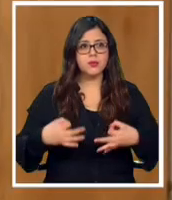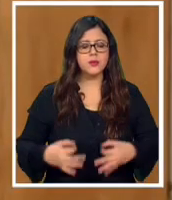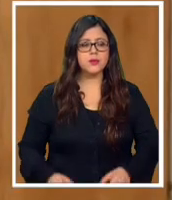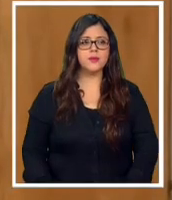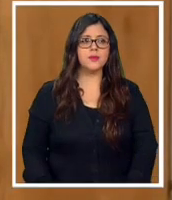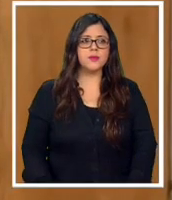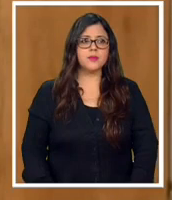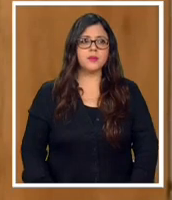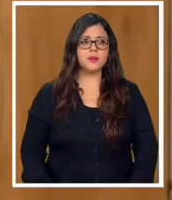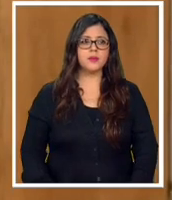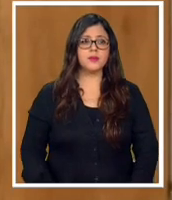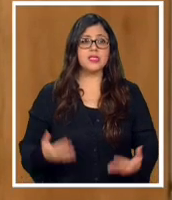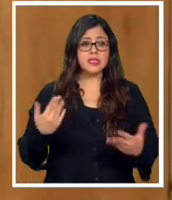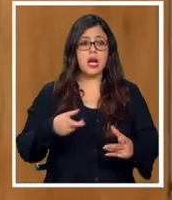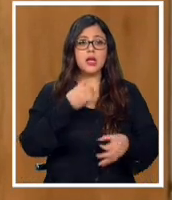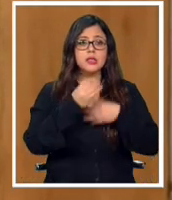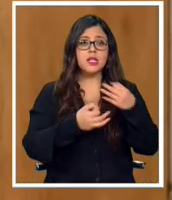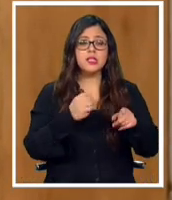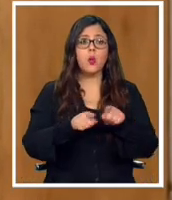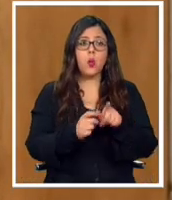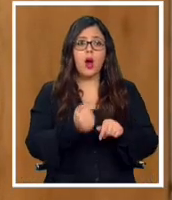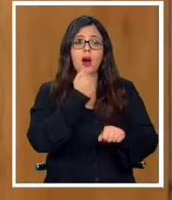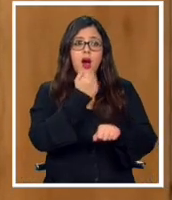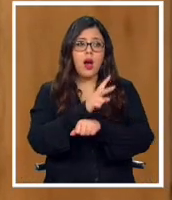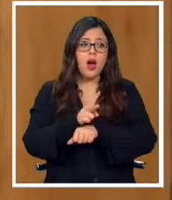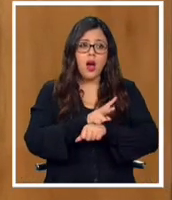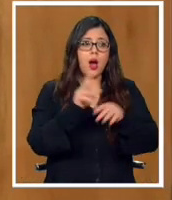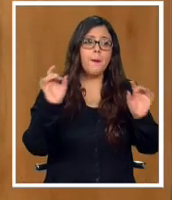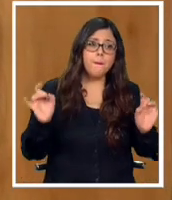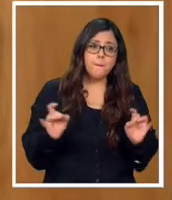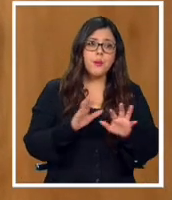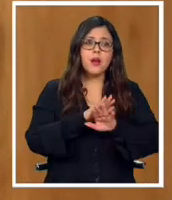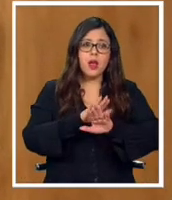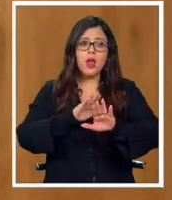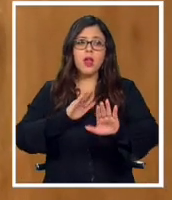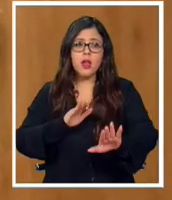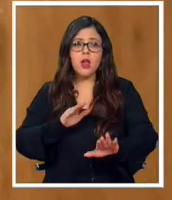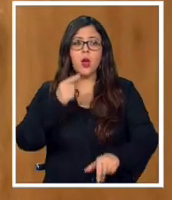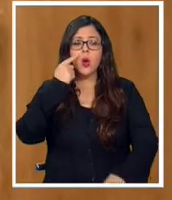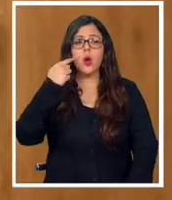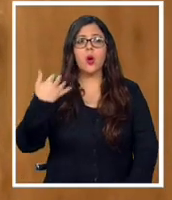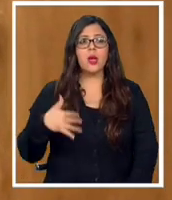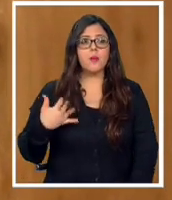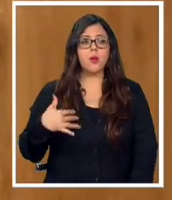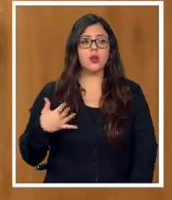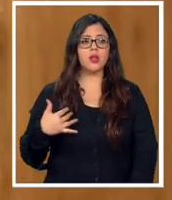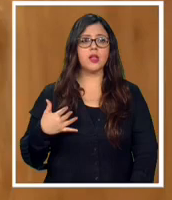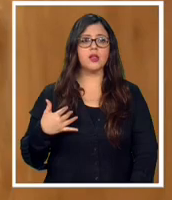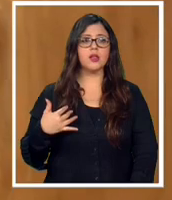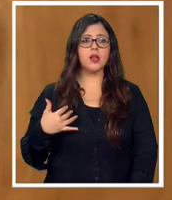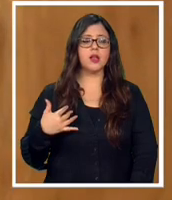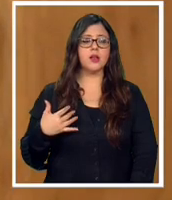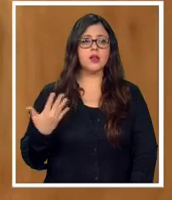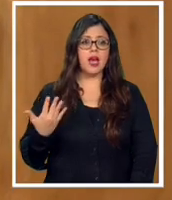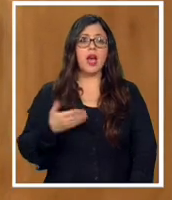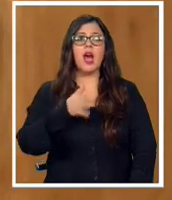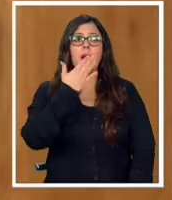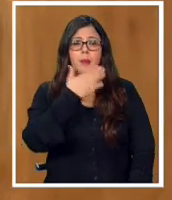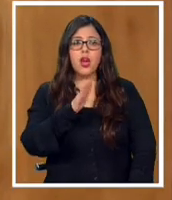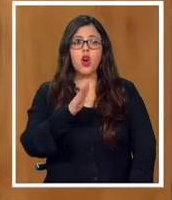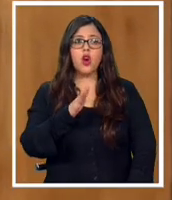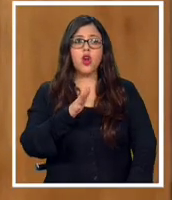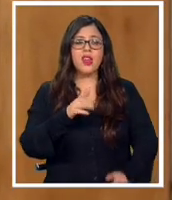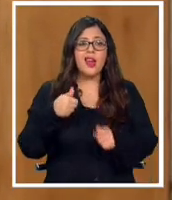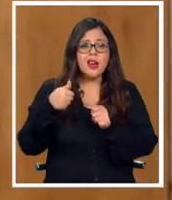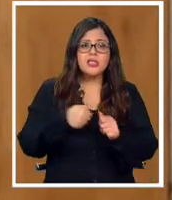seis ya que fue un error administrativo que creo se pudo haber evitado es importante prepararse mejor con mejor asesoría para que